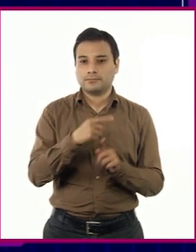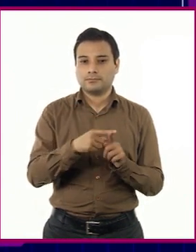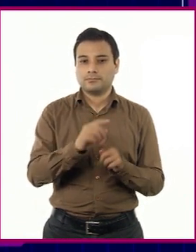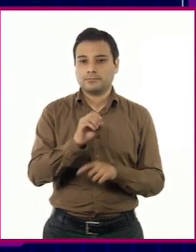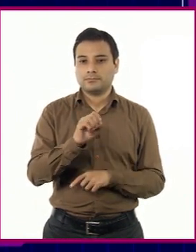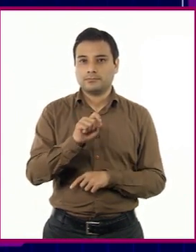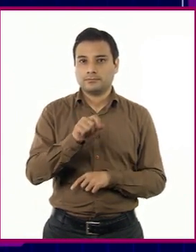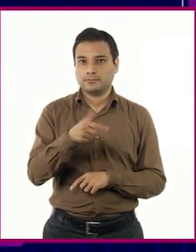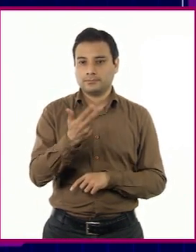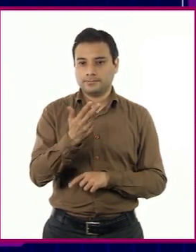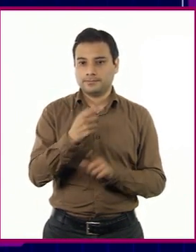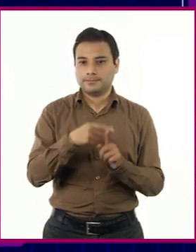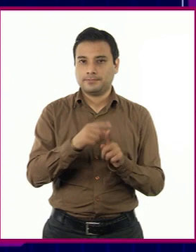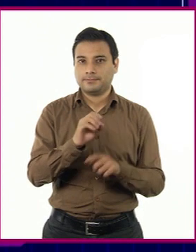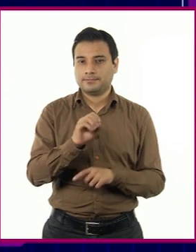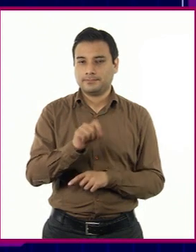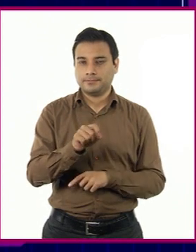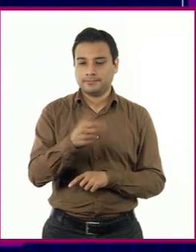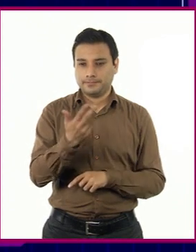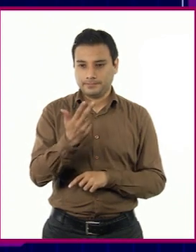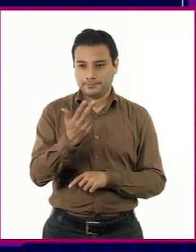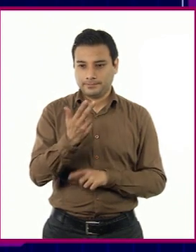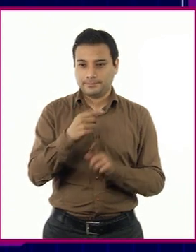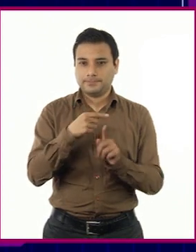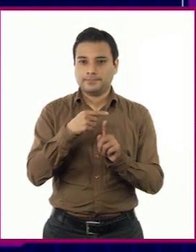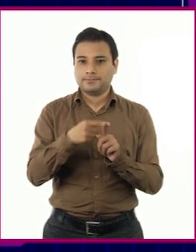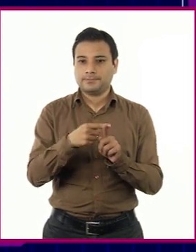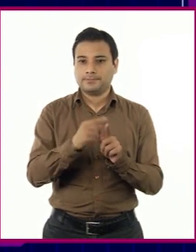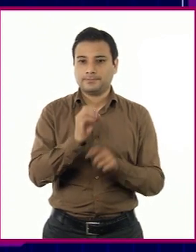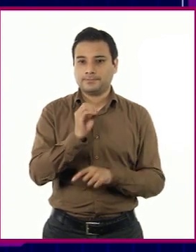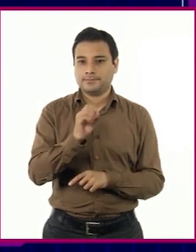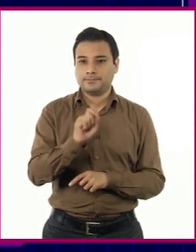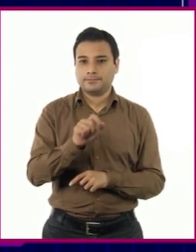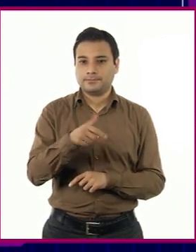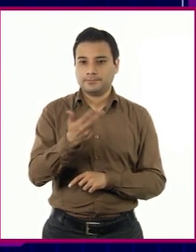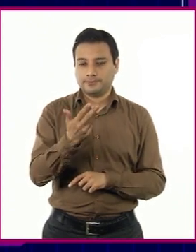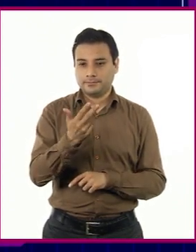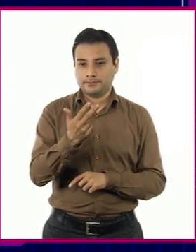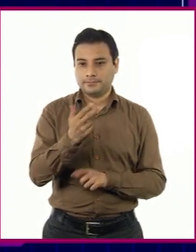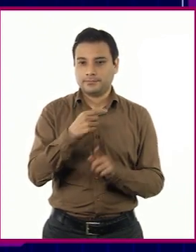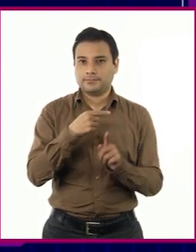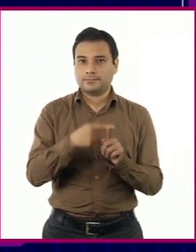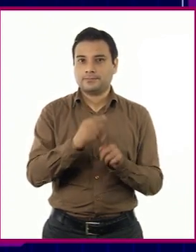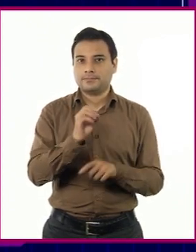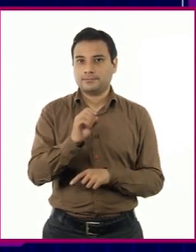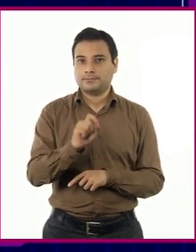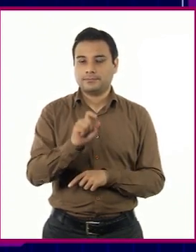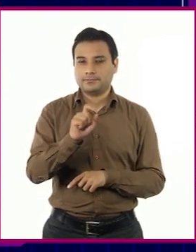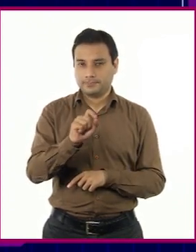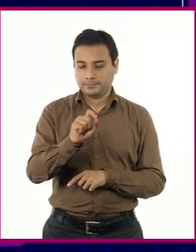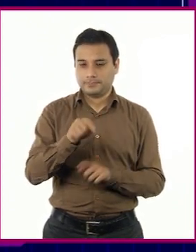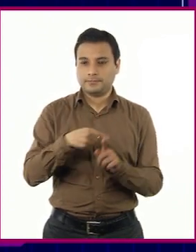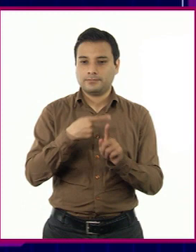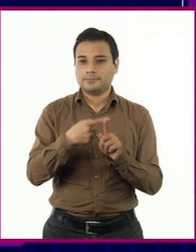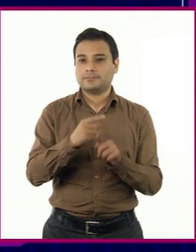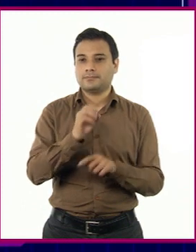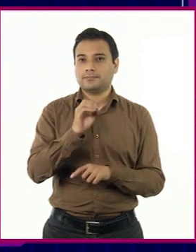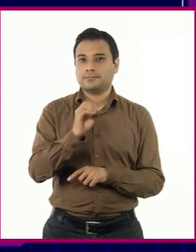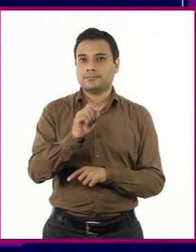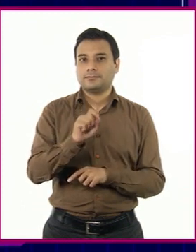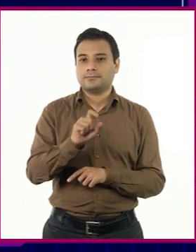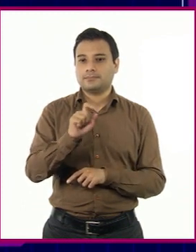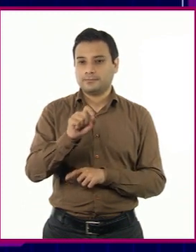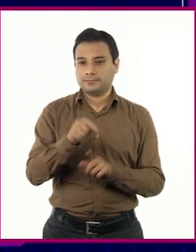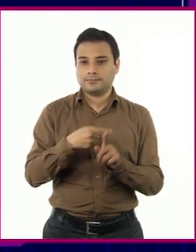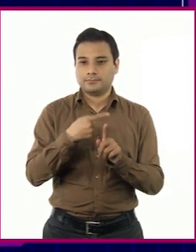más 0.13 millones más 0.13 millones más 0.20 millones más 0.20 millones